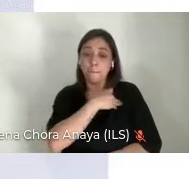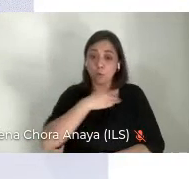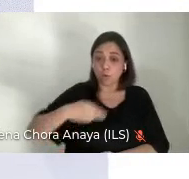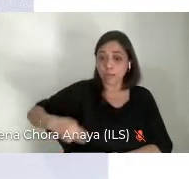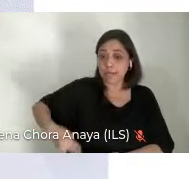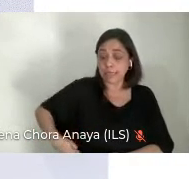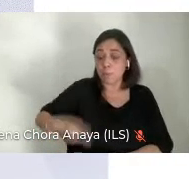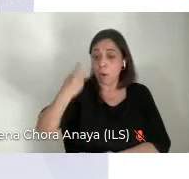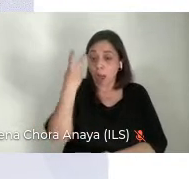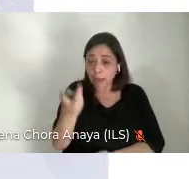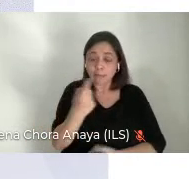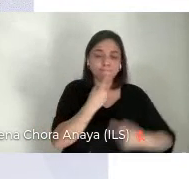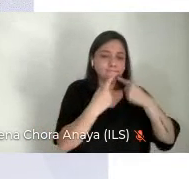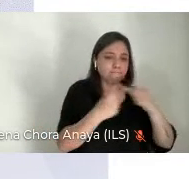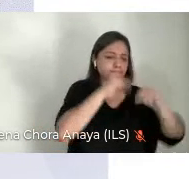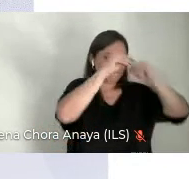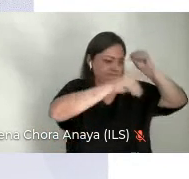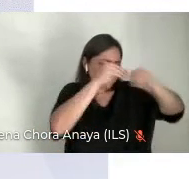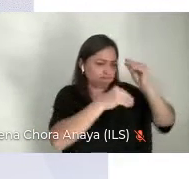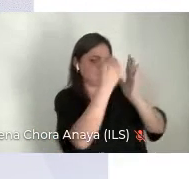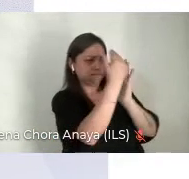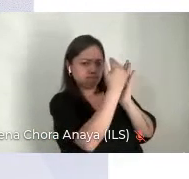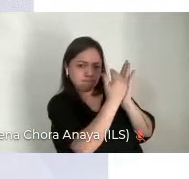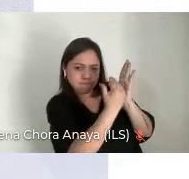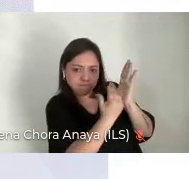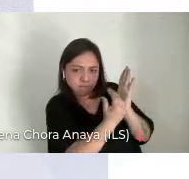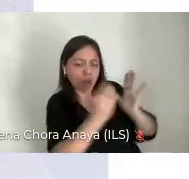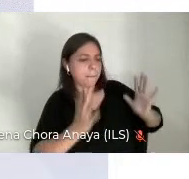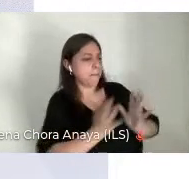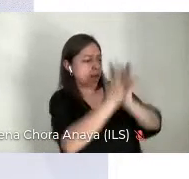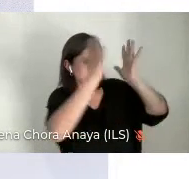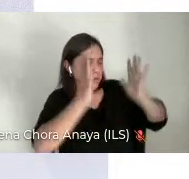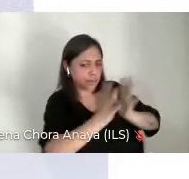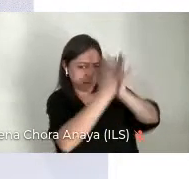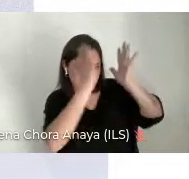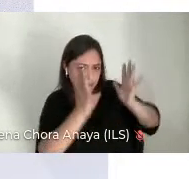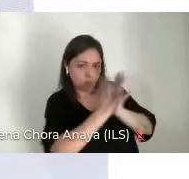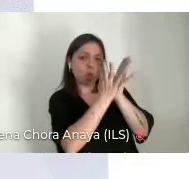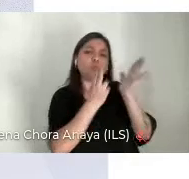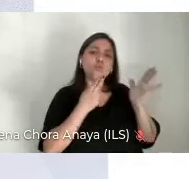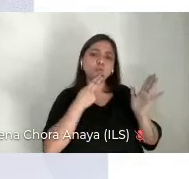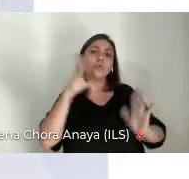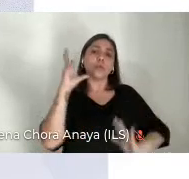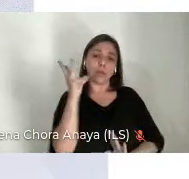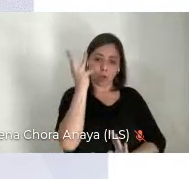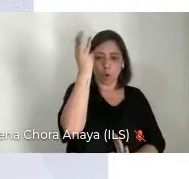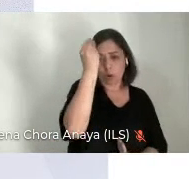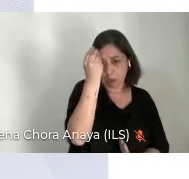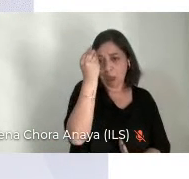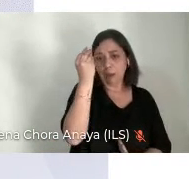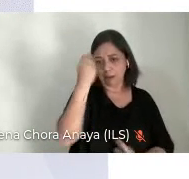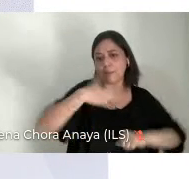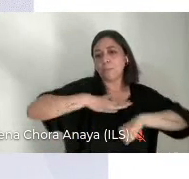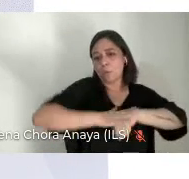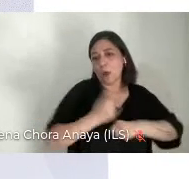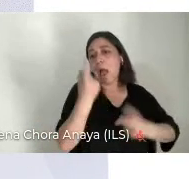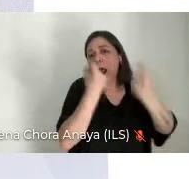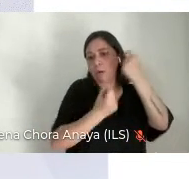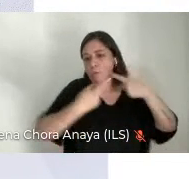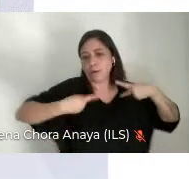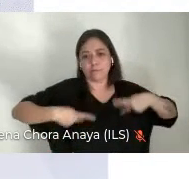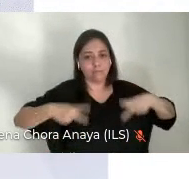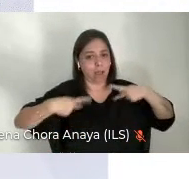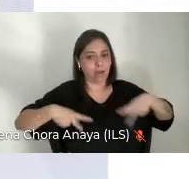manifiesto de participación abierta, presencial, pero también mediados por tecnología, porque todavía había gente que no podía salir. Entonces, el desarrollo de